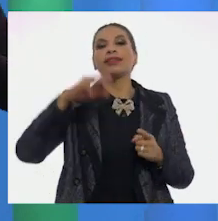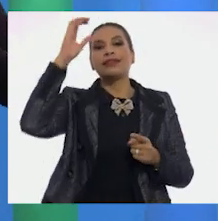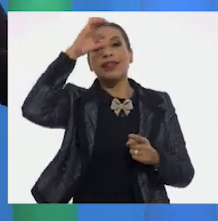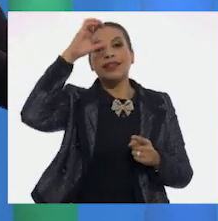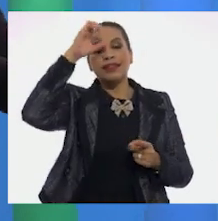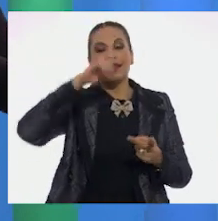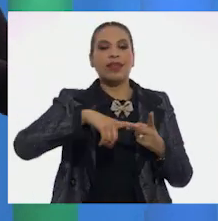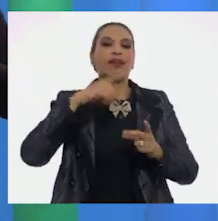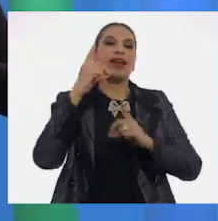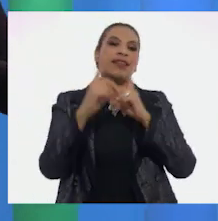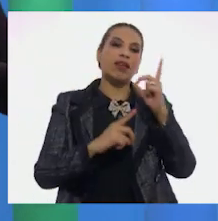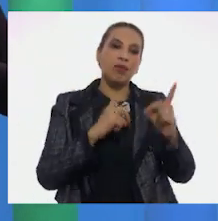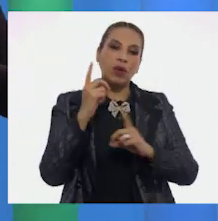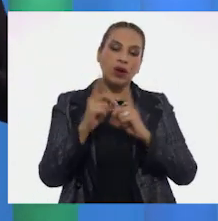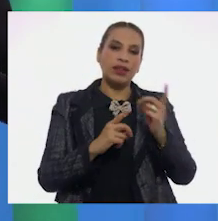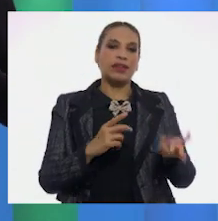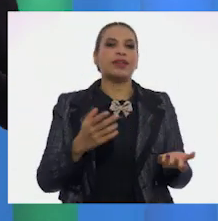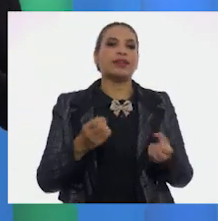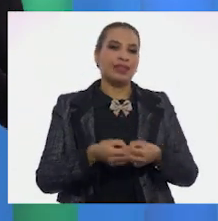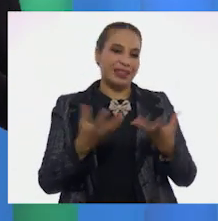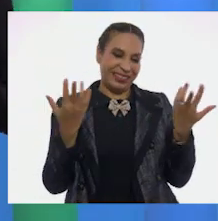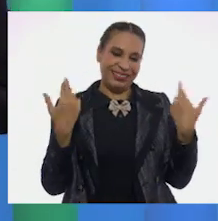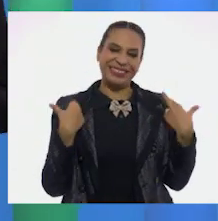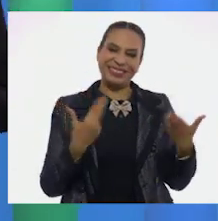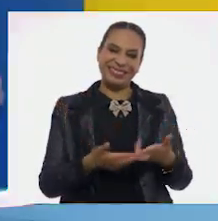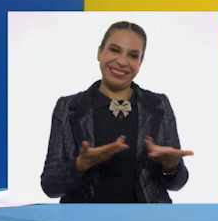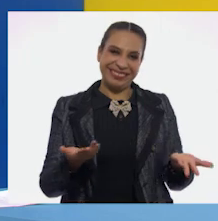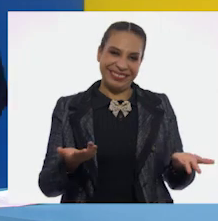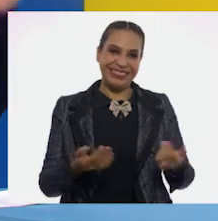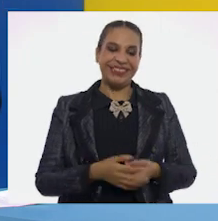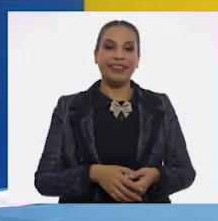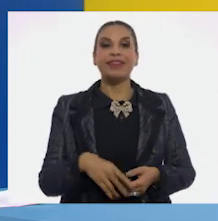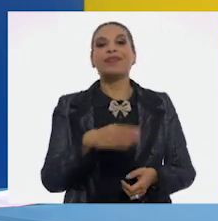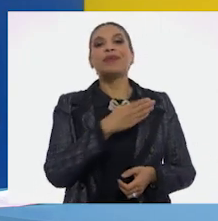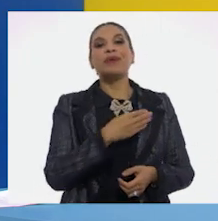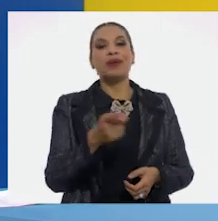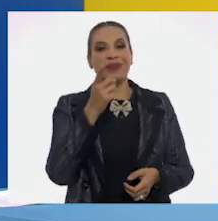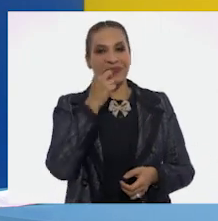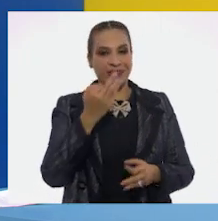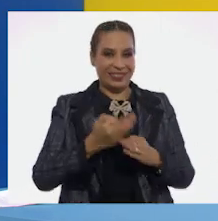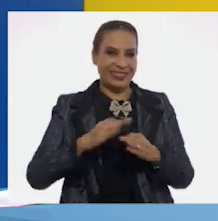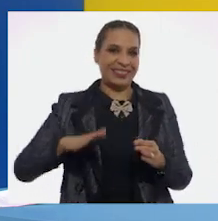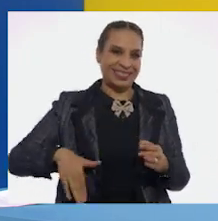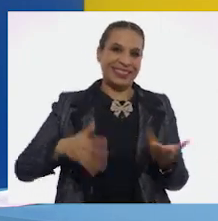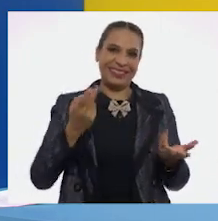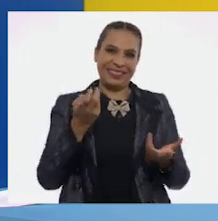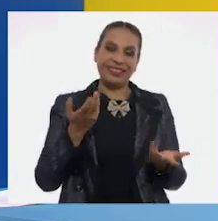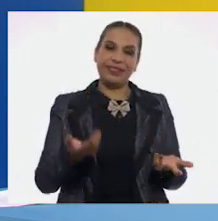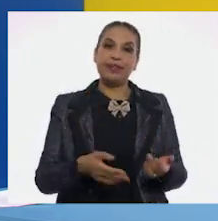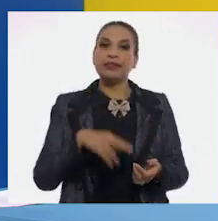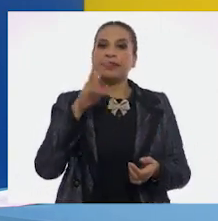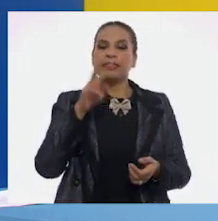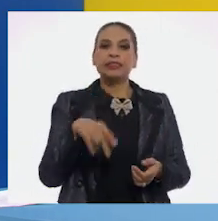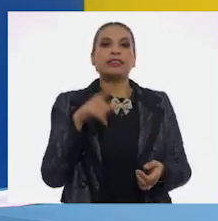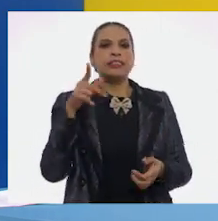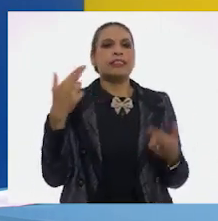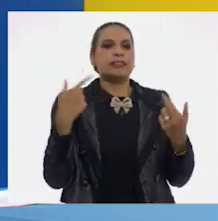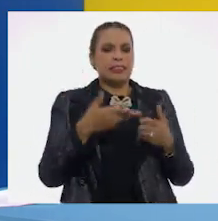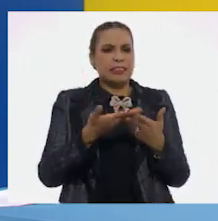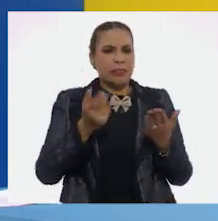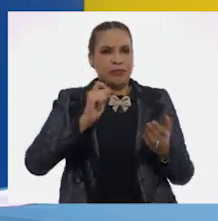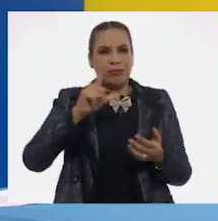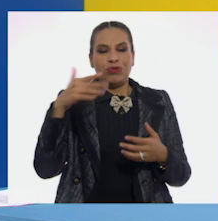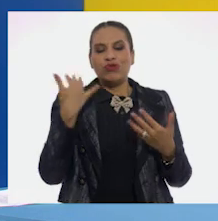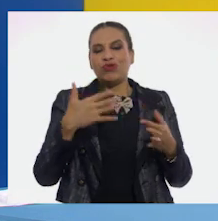científicas, deportistas y, claro, maestras. Qué bueno que lo mencionas, Jenny. Nuestra querida profesión